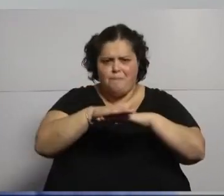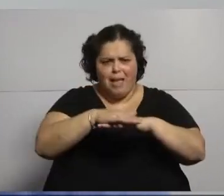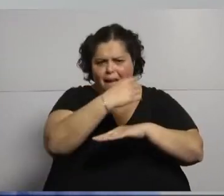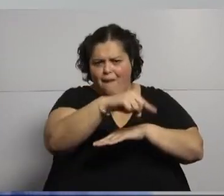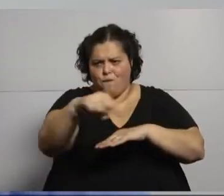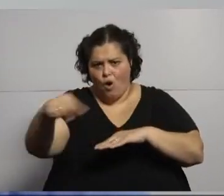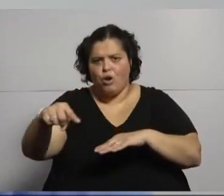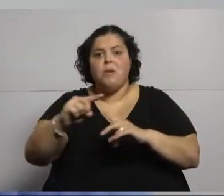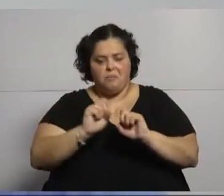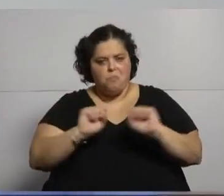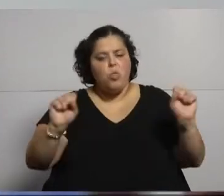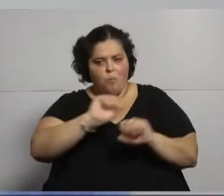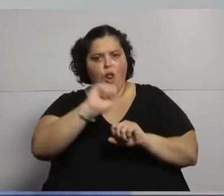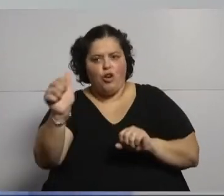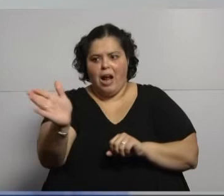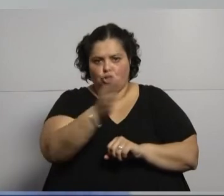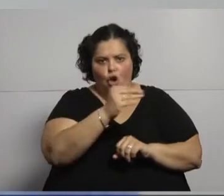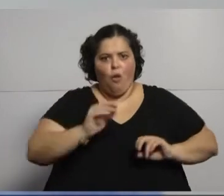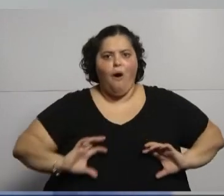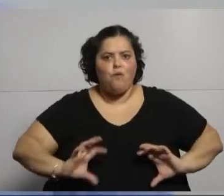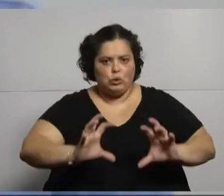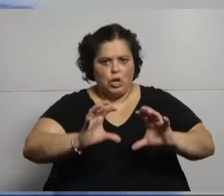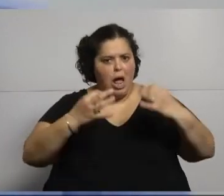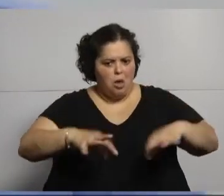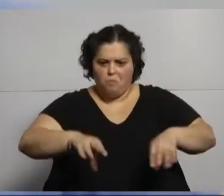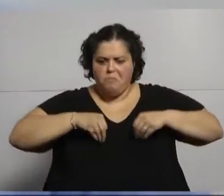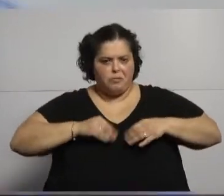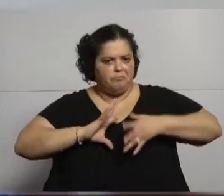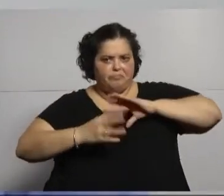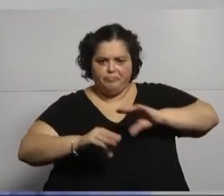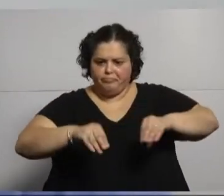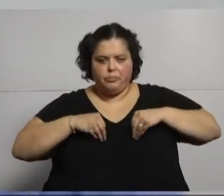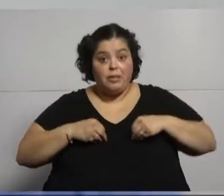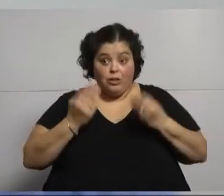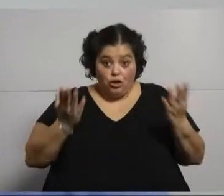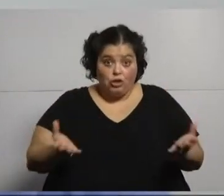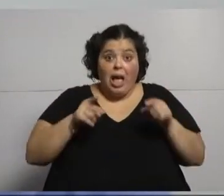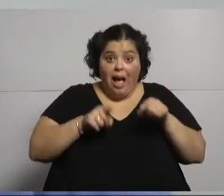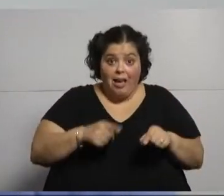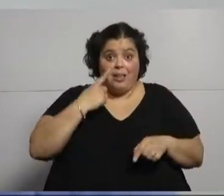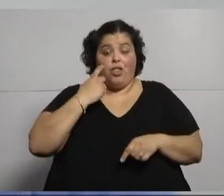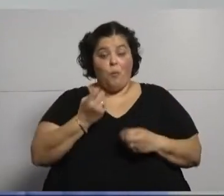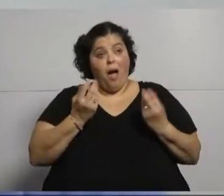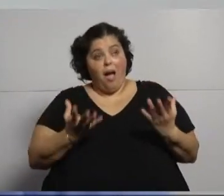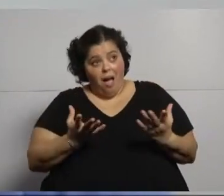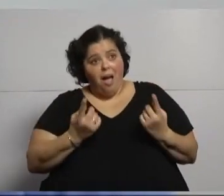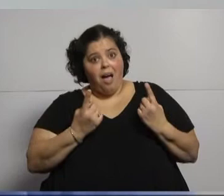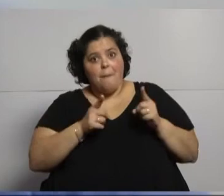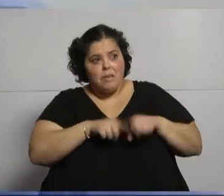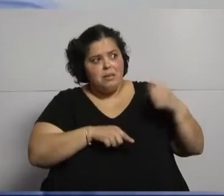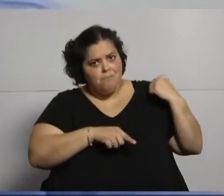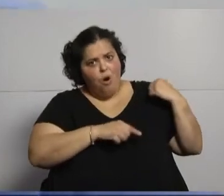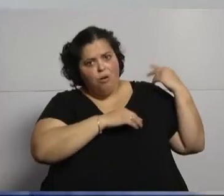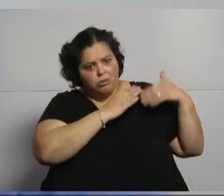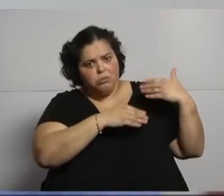que los funcionarios lo apropiaran. Ahí fue uno de esos escenarios donde nos dimos cuenta la ventaja de partir de construir sobre lo construido, que finalmente era